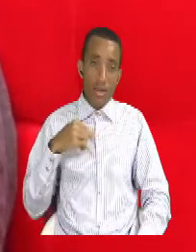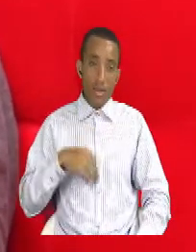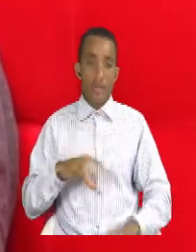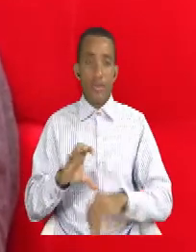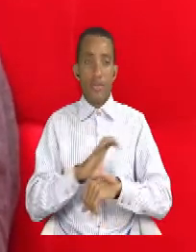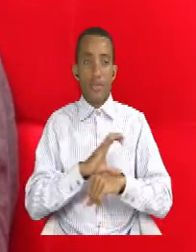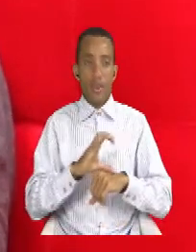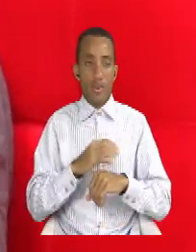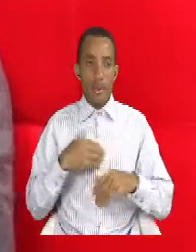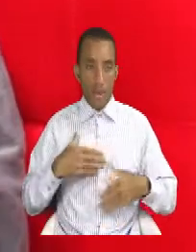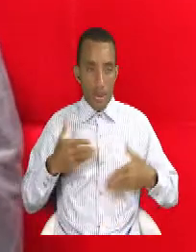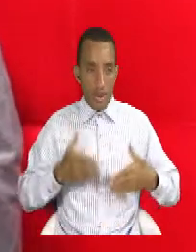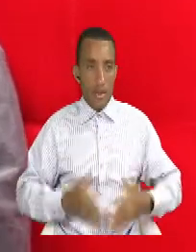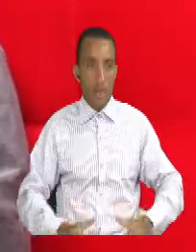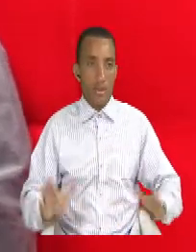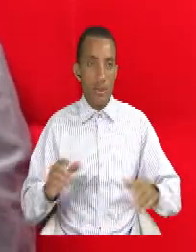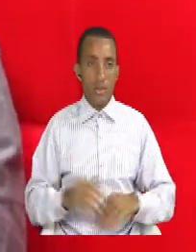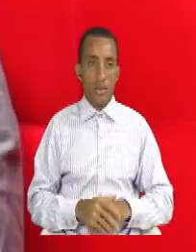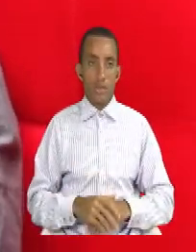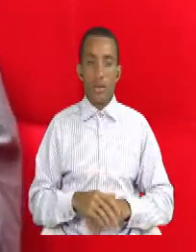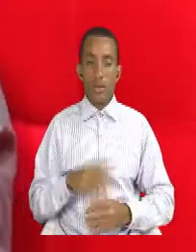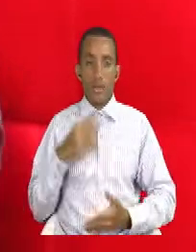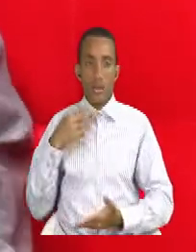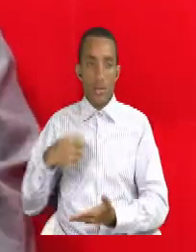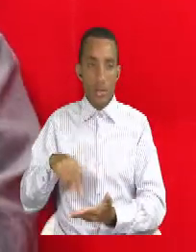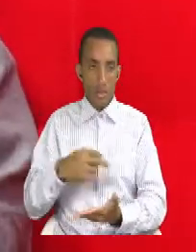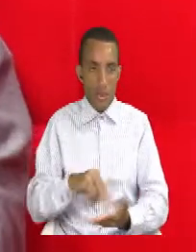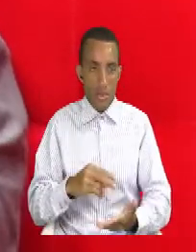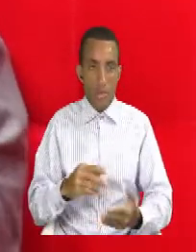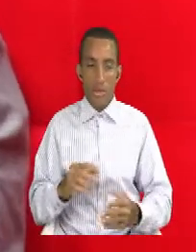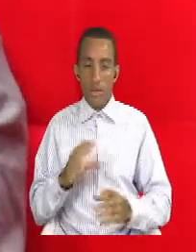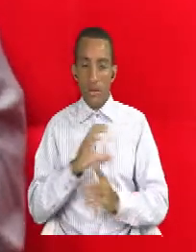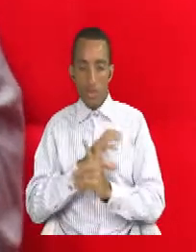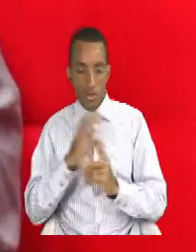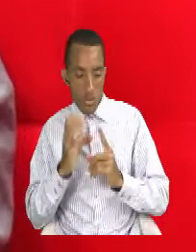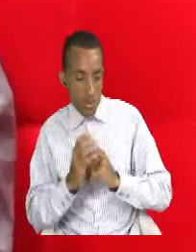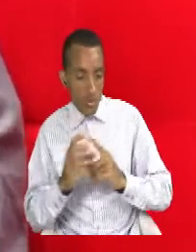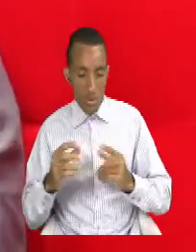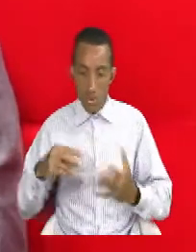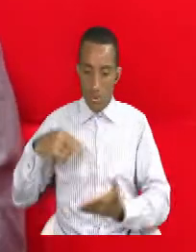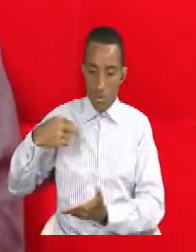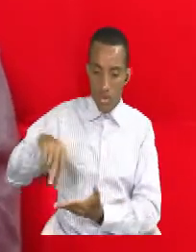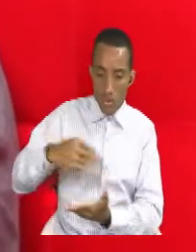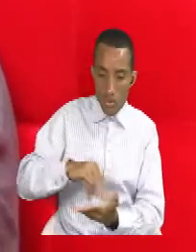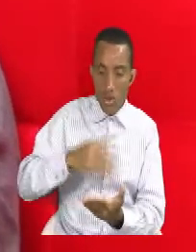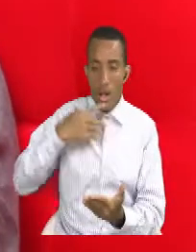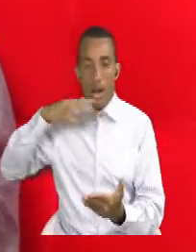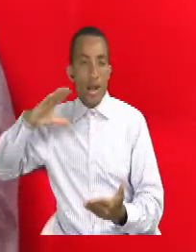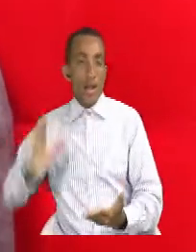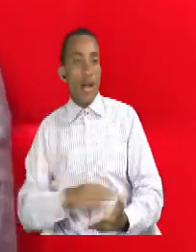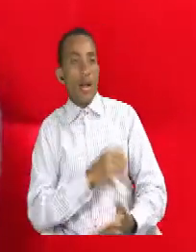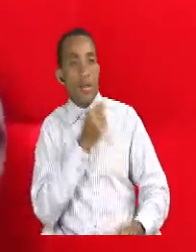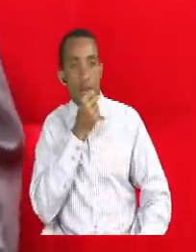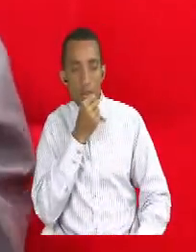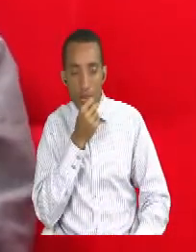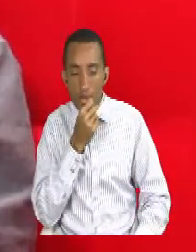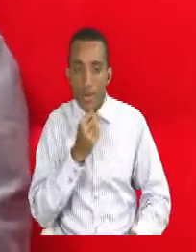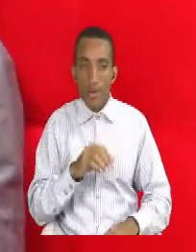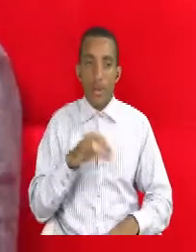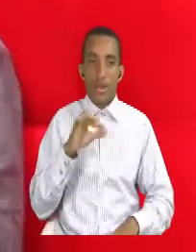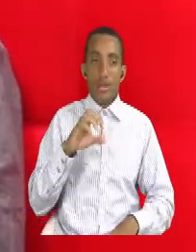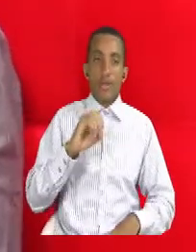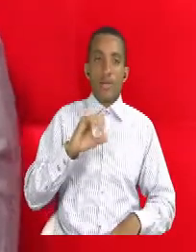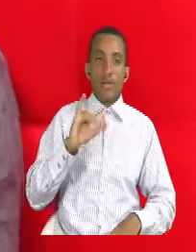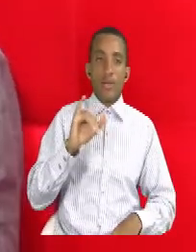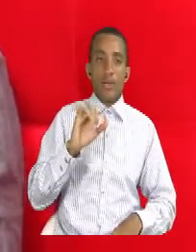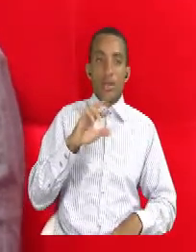yo nací aquí, se siente el baile, se siente la cumbia, se siente el canto, se siente la pollera colorada. Se siente la pollera